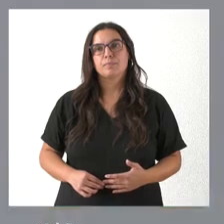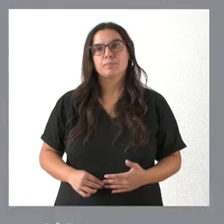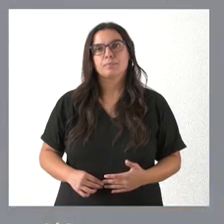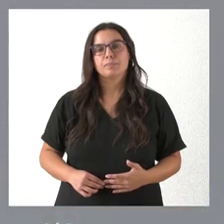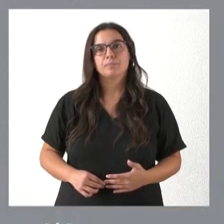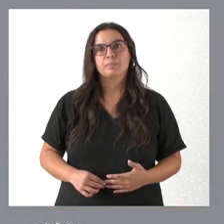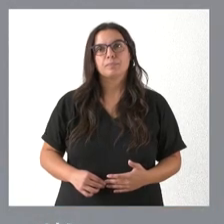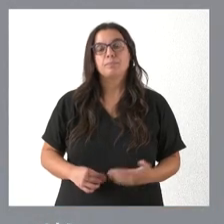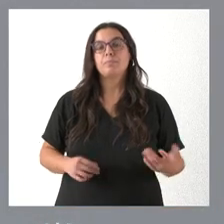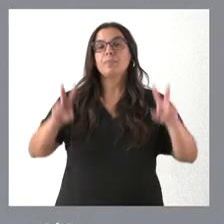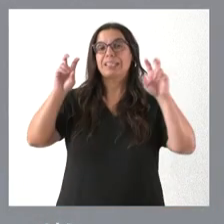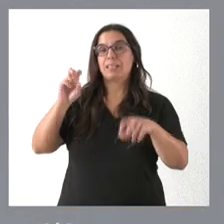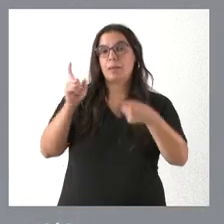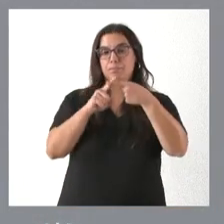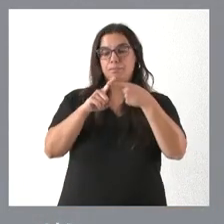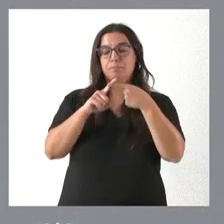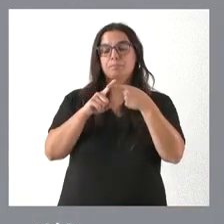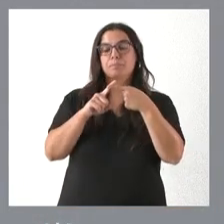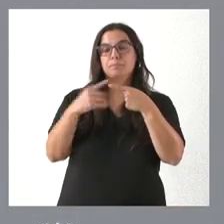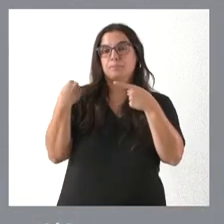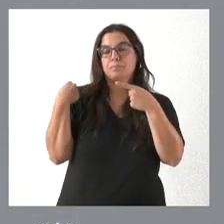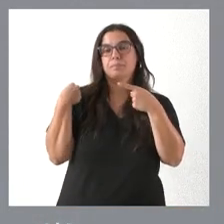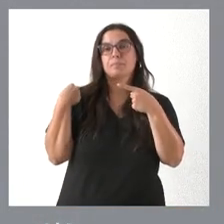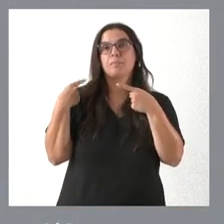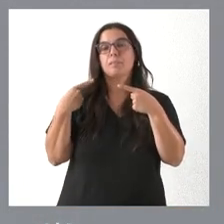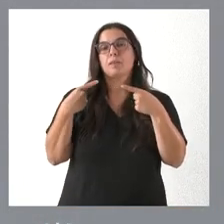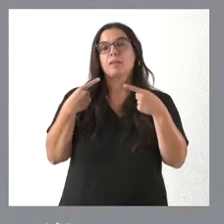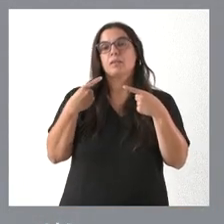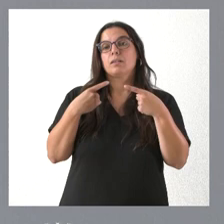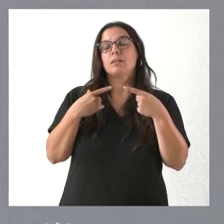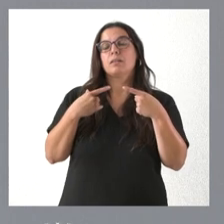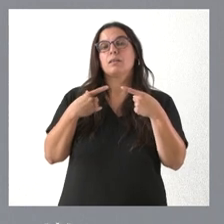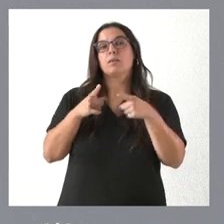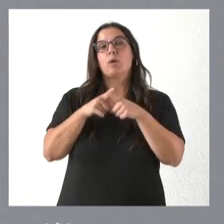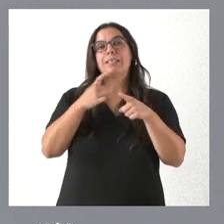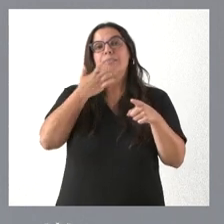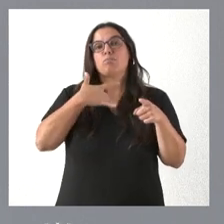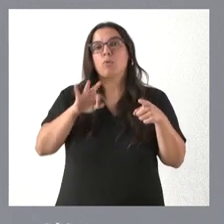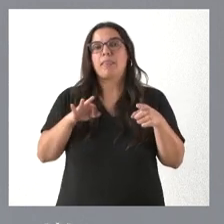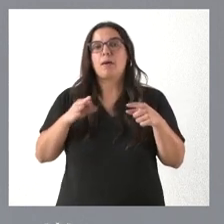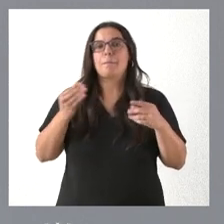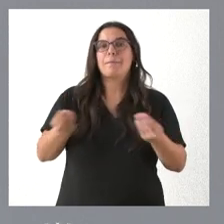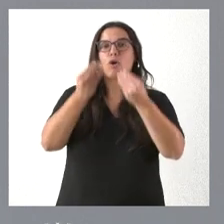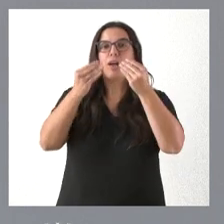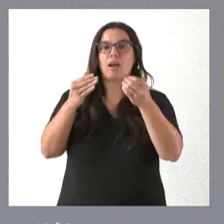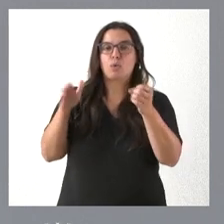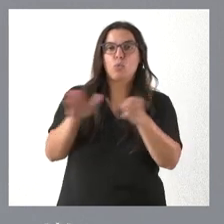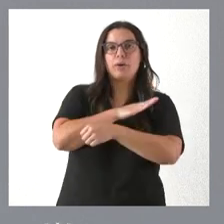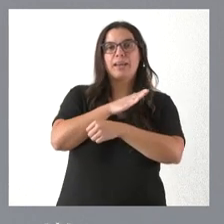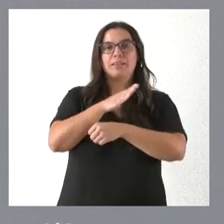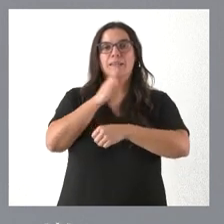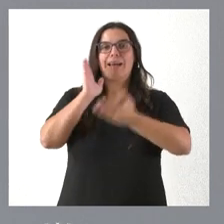sube la primera cuestión que planteaba la posibilidad de mejorar la financiación en torno a los tratamientos